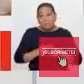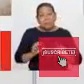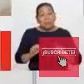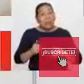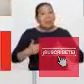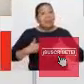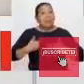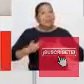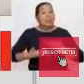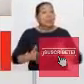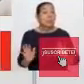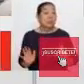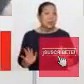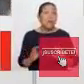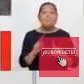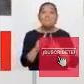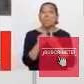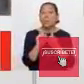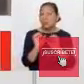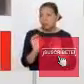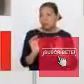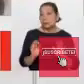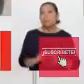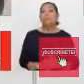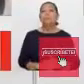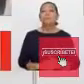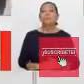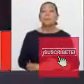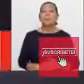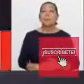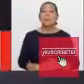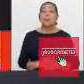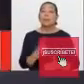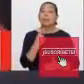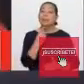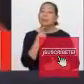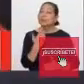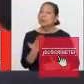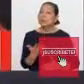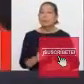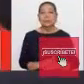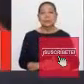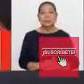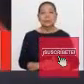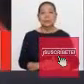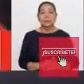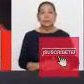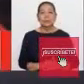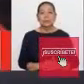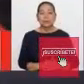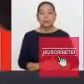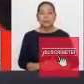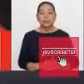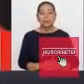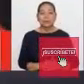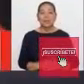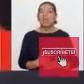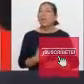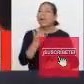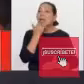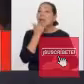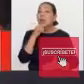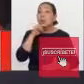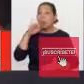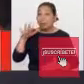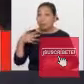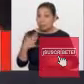vamos a tener que preguntar esa situación. Para cerrar con este punto, este caso tan amplio en realidad, ¿qué se sabe de la